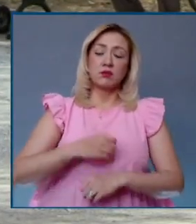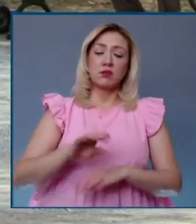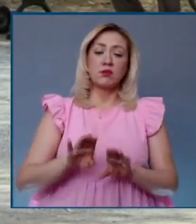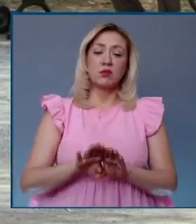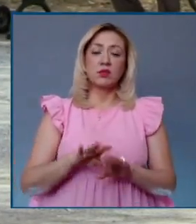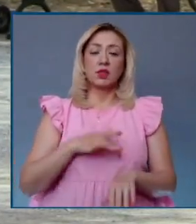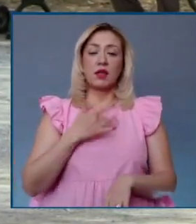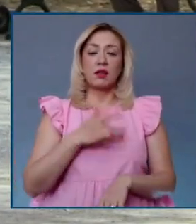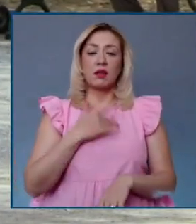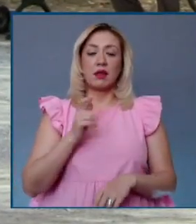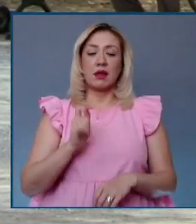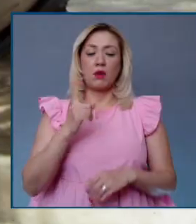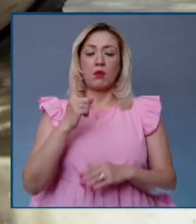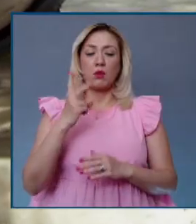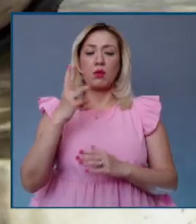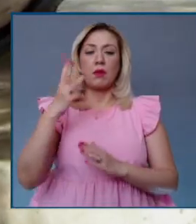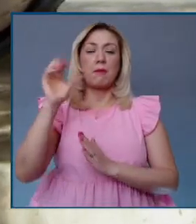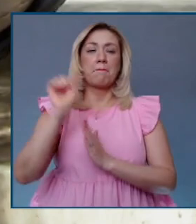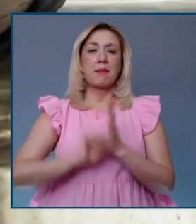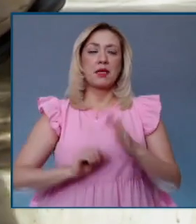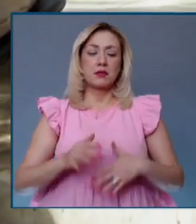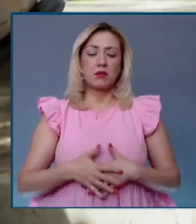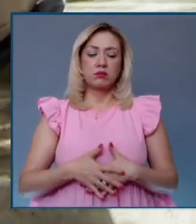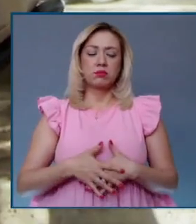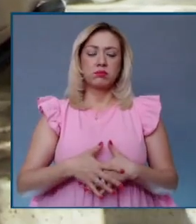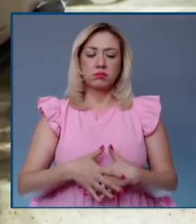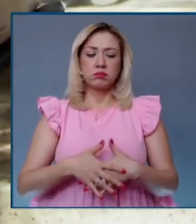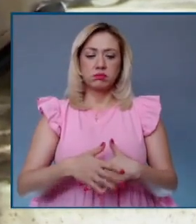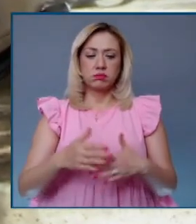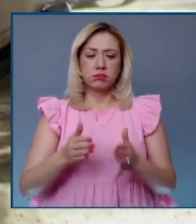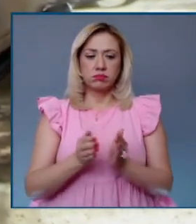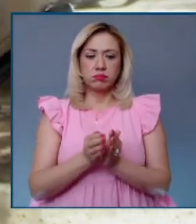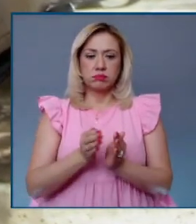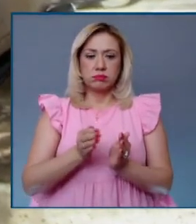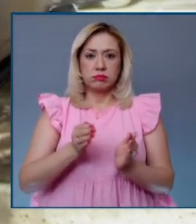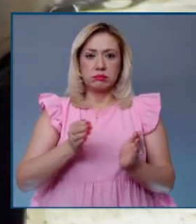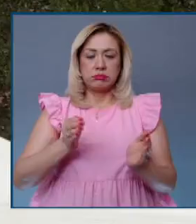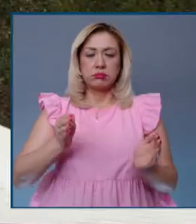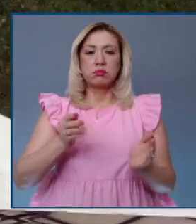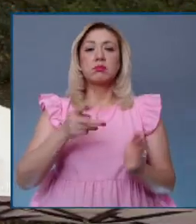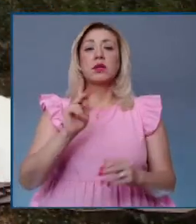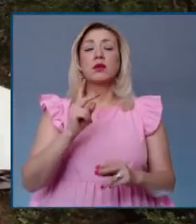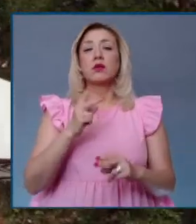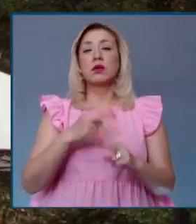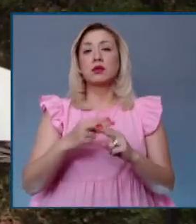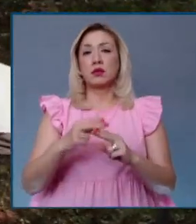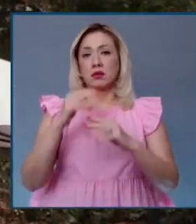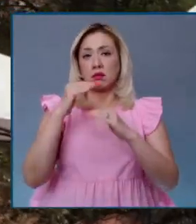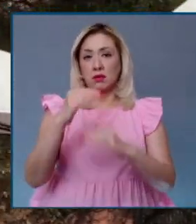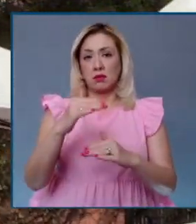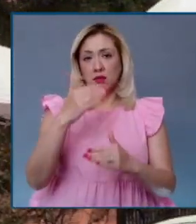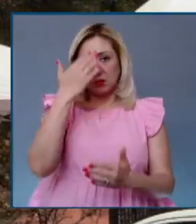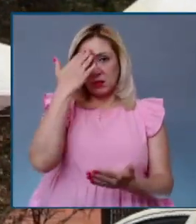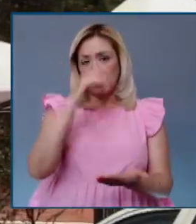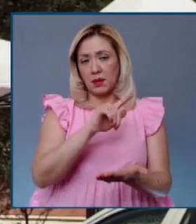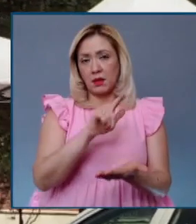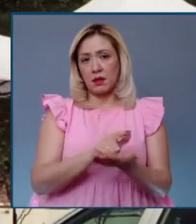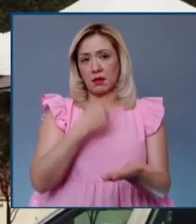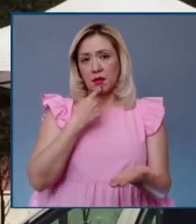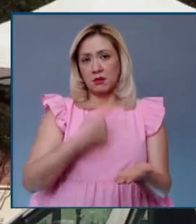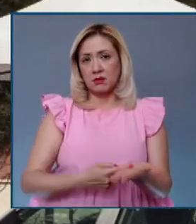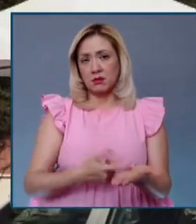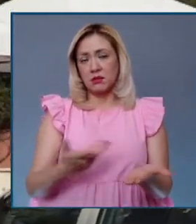puede desconocer los derechos a la libertad reproductiva y en particular el derecho a interrumpir el embarazo en determinados